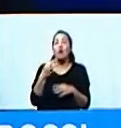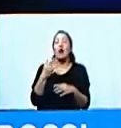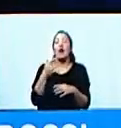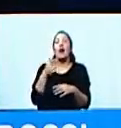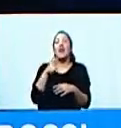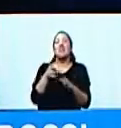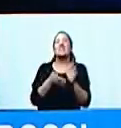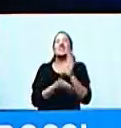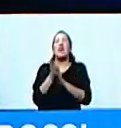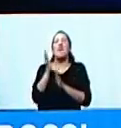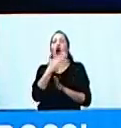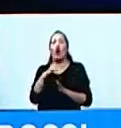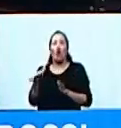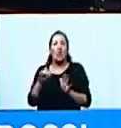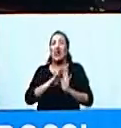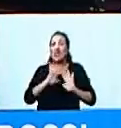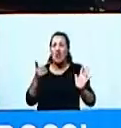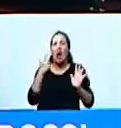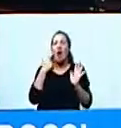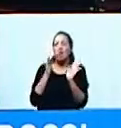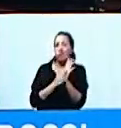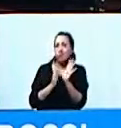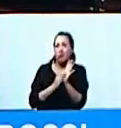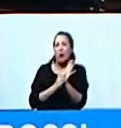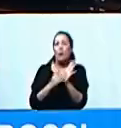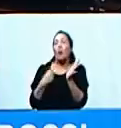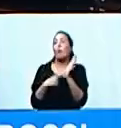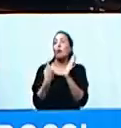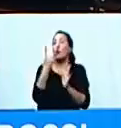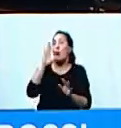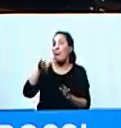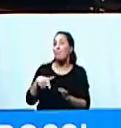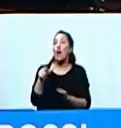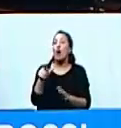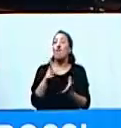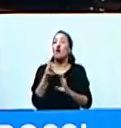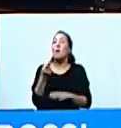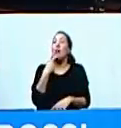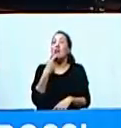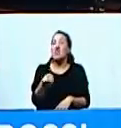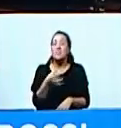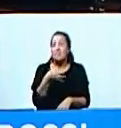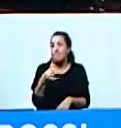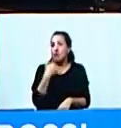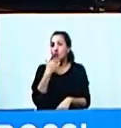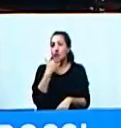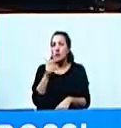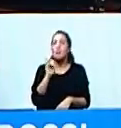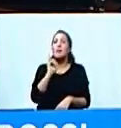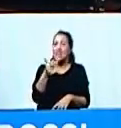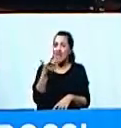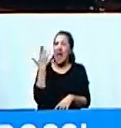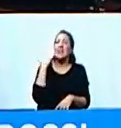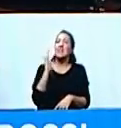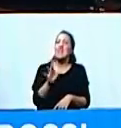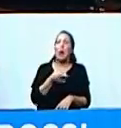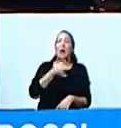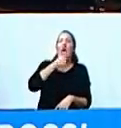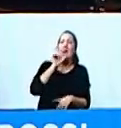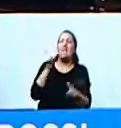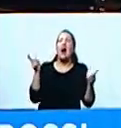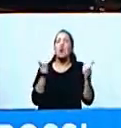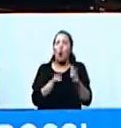costa. Todo se verificó, menos lo que él decía, porque no había forma de verificarlo, pero existió la reunión, existió el café, estaban las